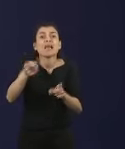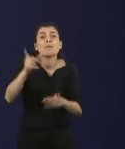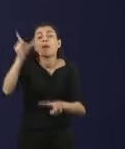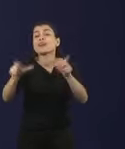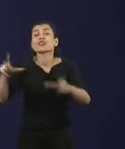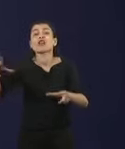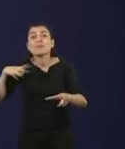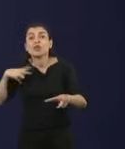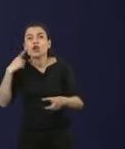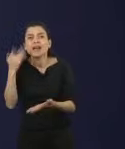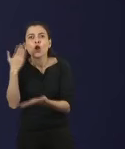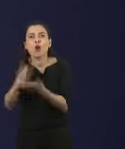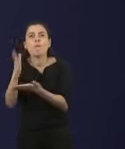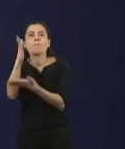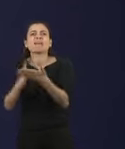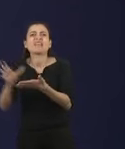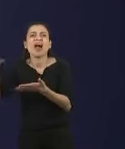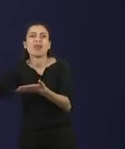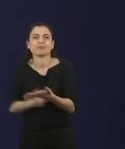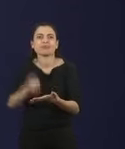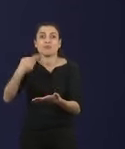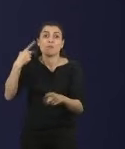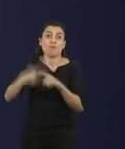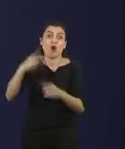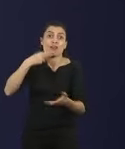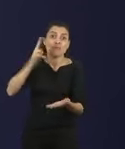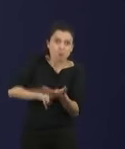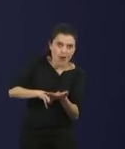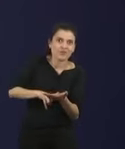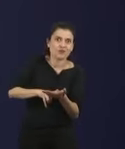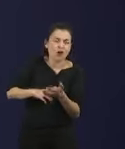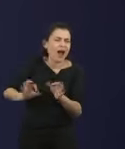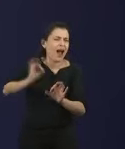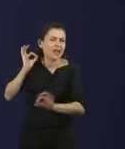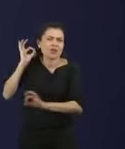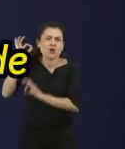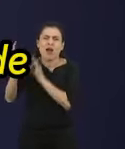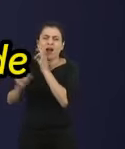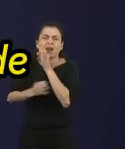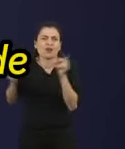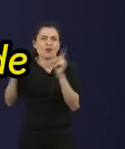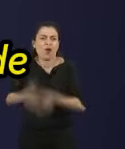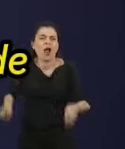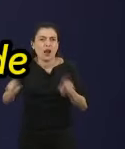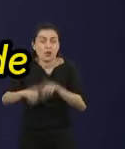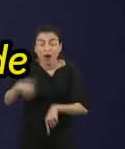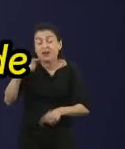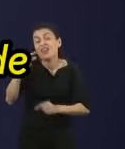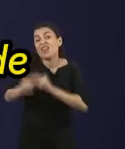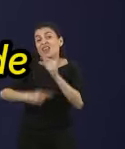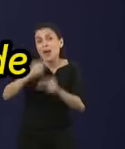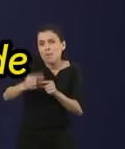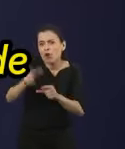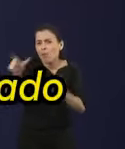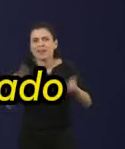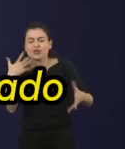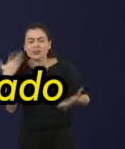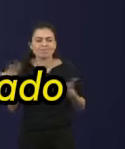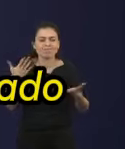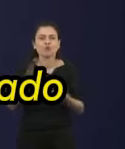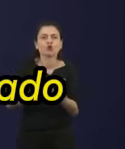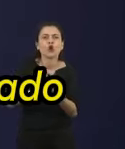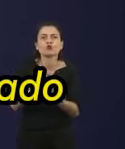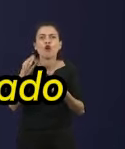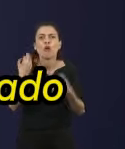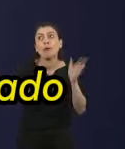habían ganado en buena ley y que eso generó probablemente muchas reacciones de tratar de escapar de ese de